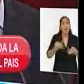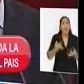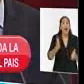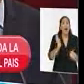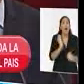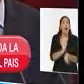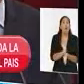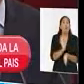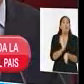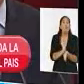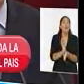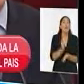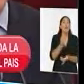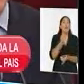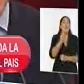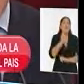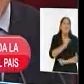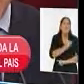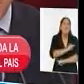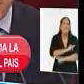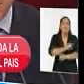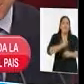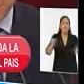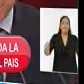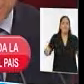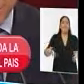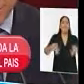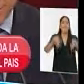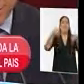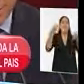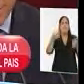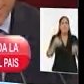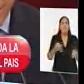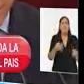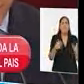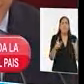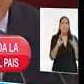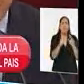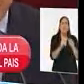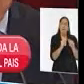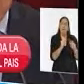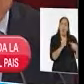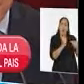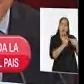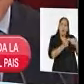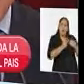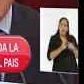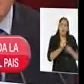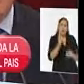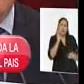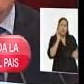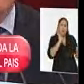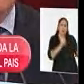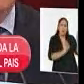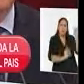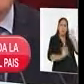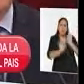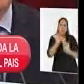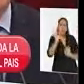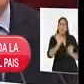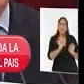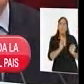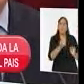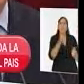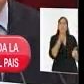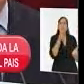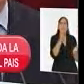todo como está bien, pero un mega canje que 87, estalló. Bueno, puede negar la economía, pero, a ver, siempre la gobierno, economía, no como decía Clinton y no digo la palabra. No peronistas